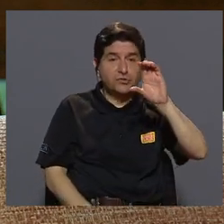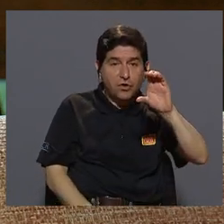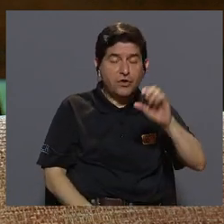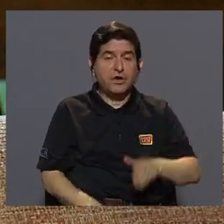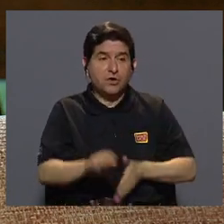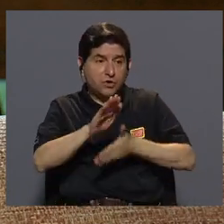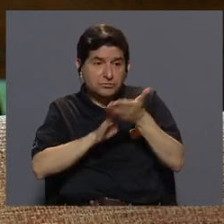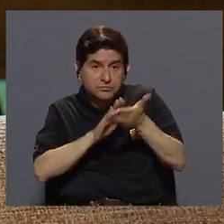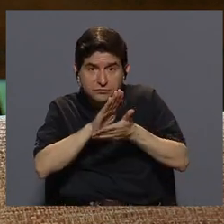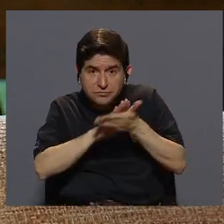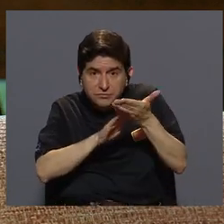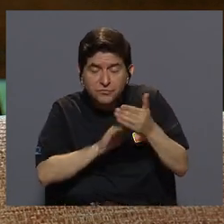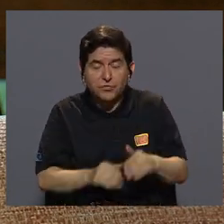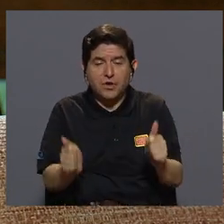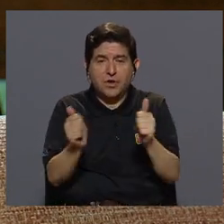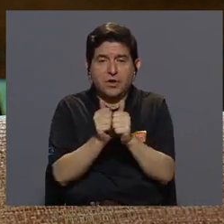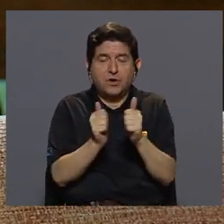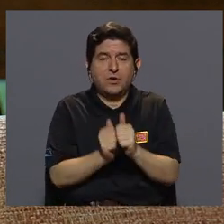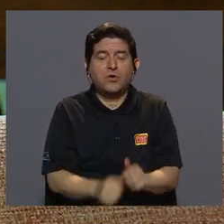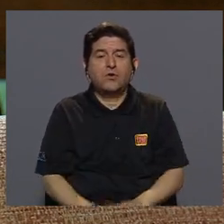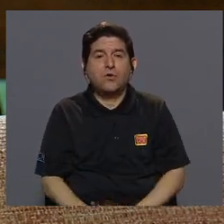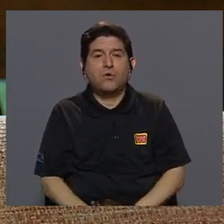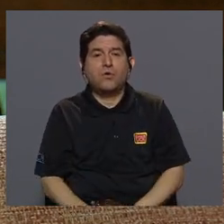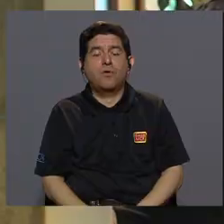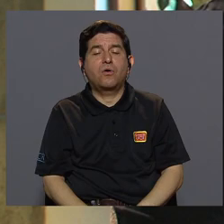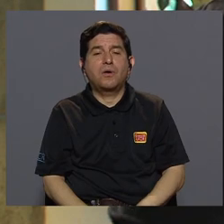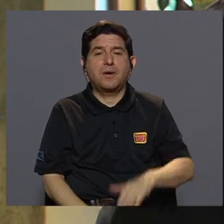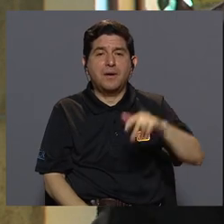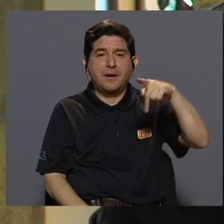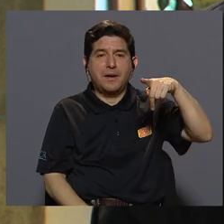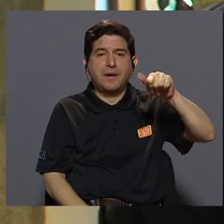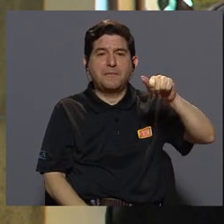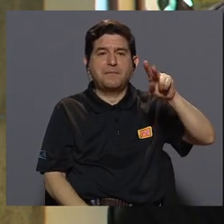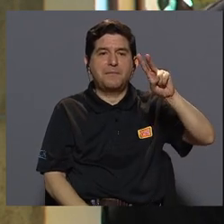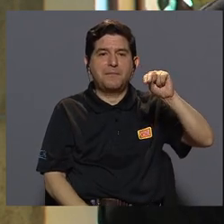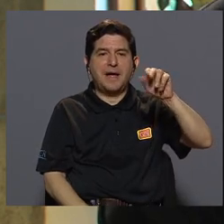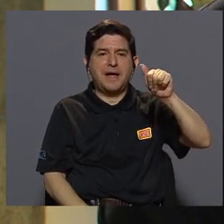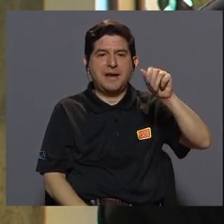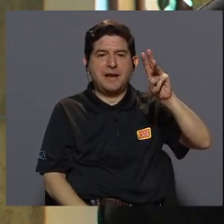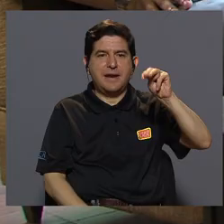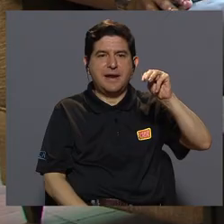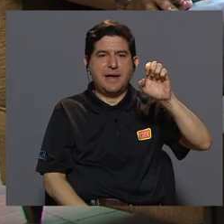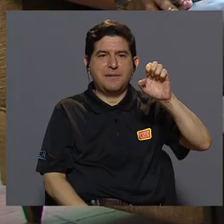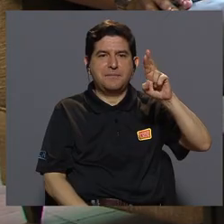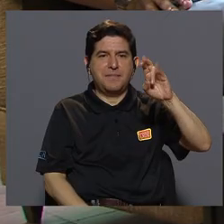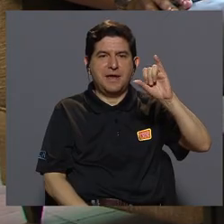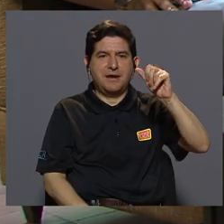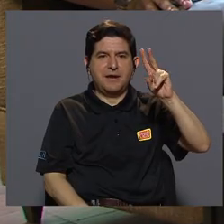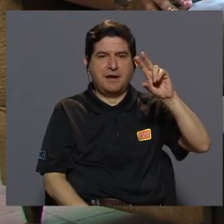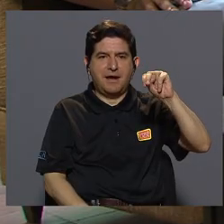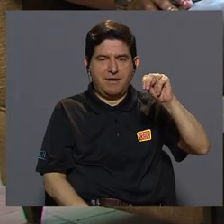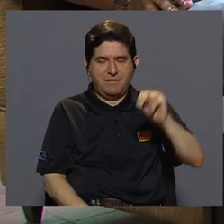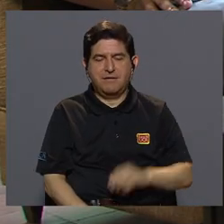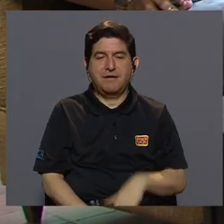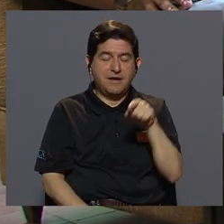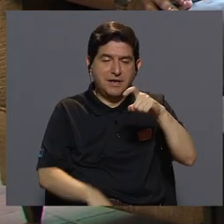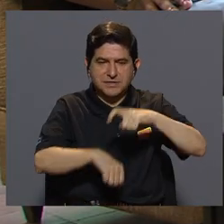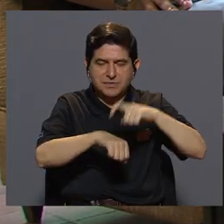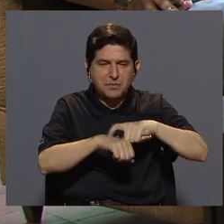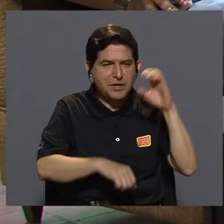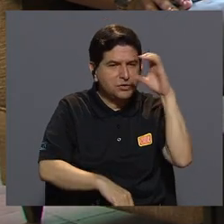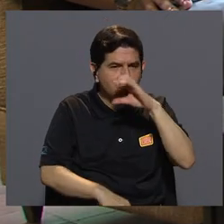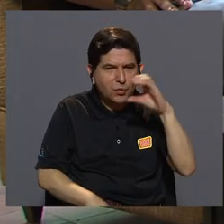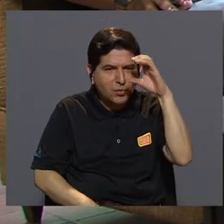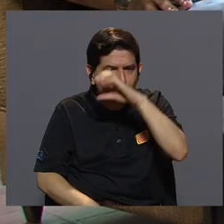fue con la Pan América, uh-huh. World Airways, que estaba